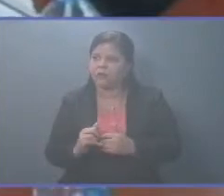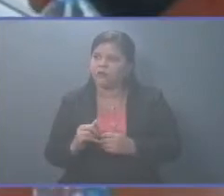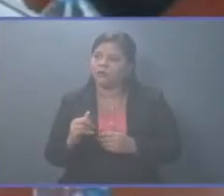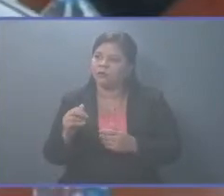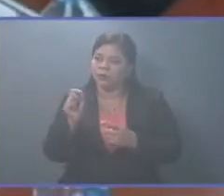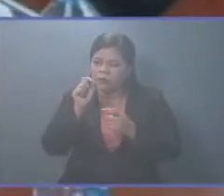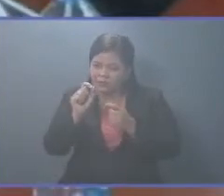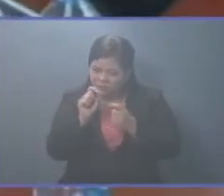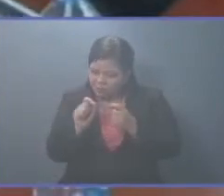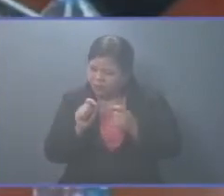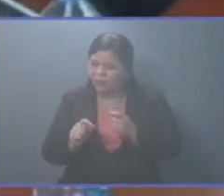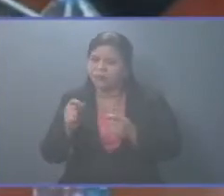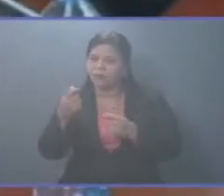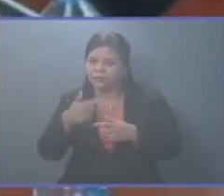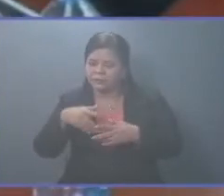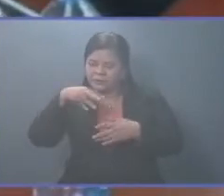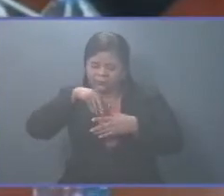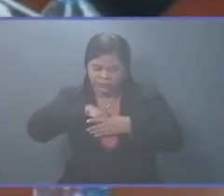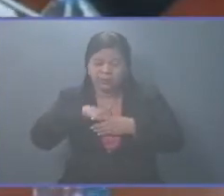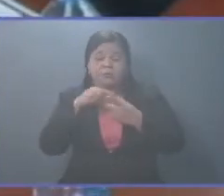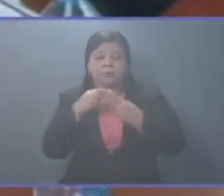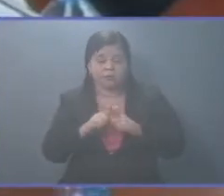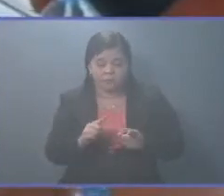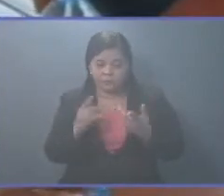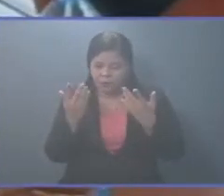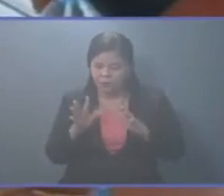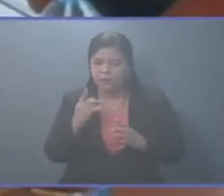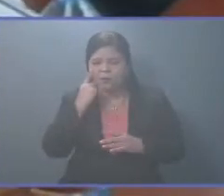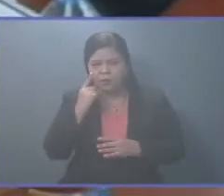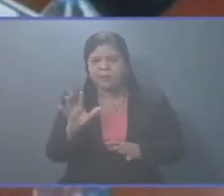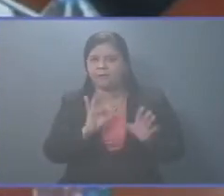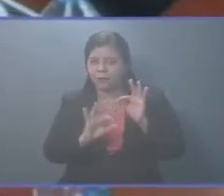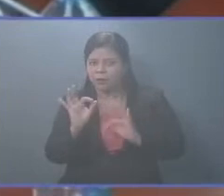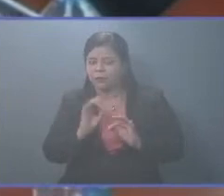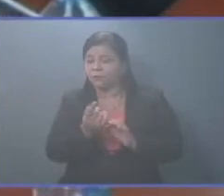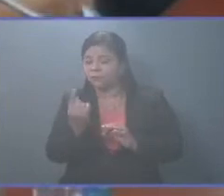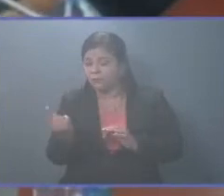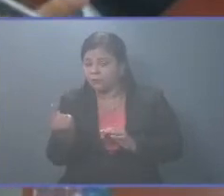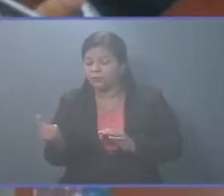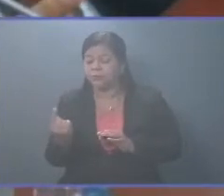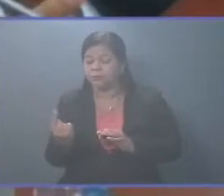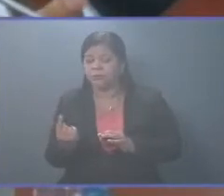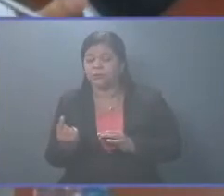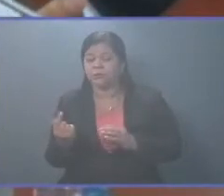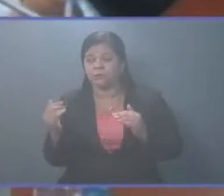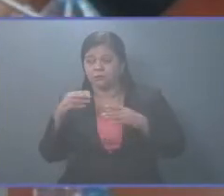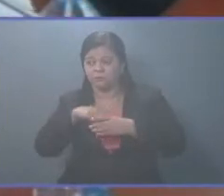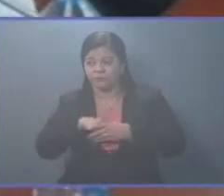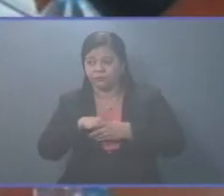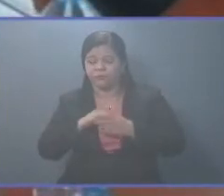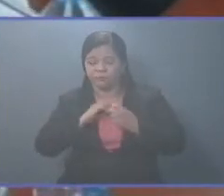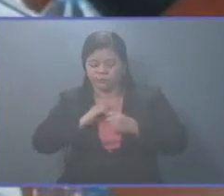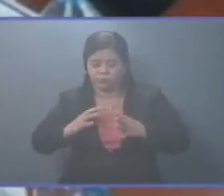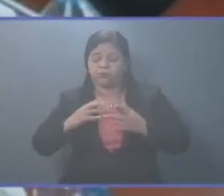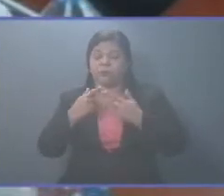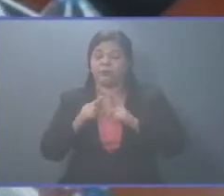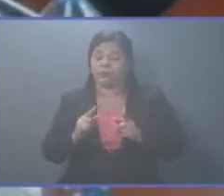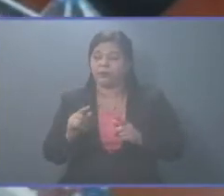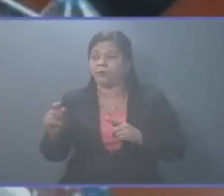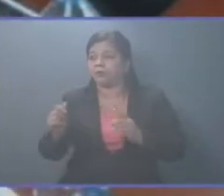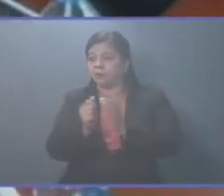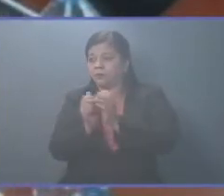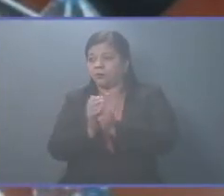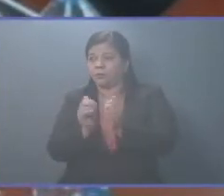las que van a entrar, ¿verdad? Pero ya se han visto reacciones, igual que como cualquier otra vacuna, de tal manera que los